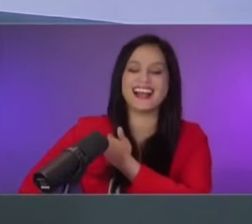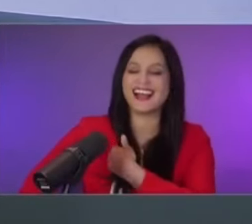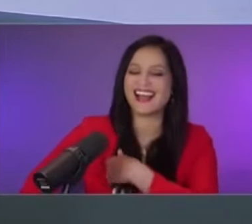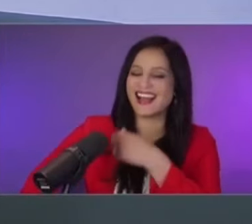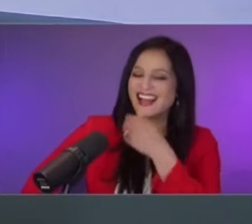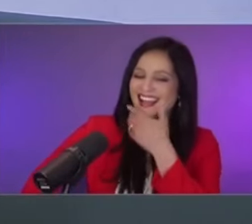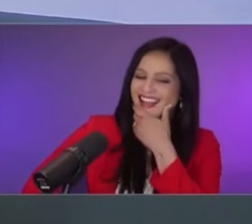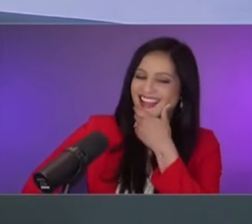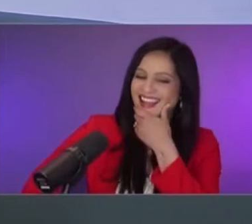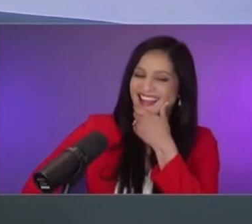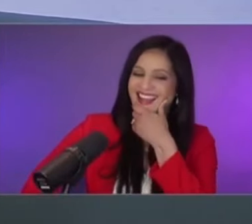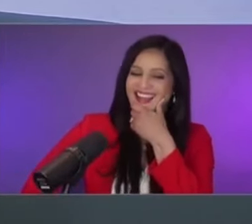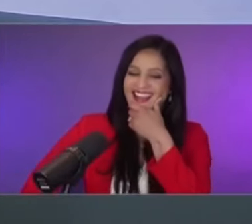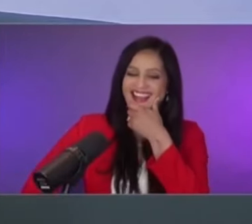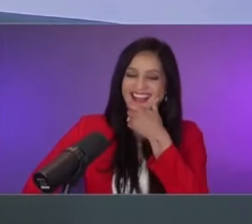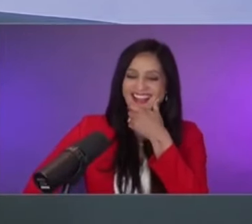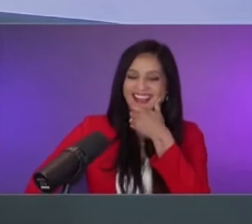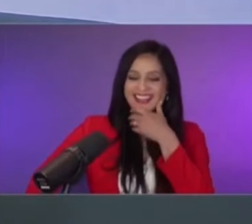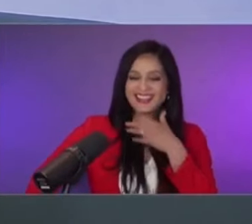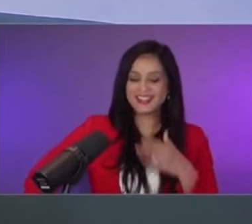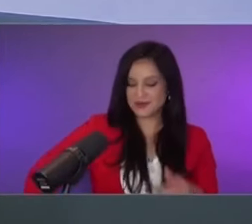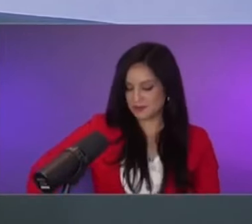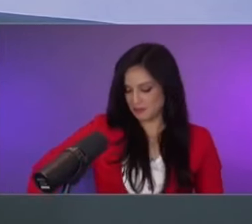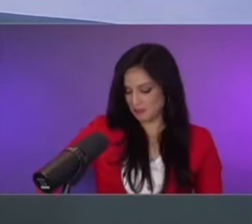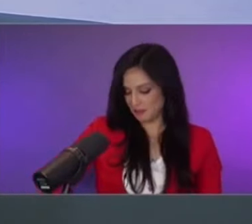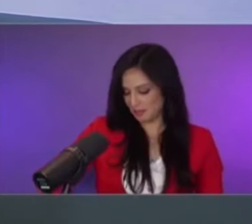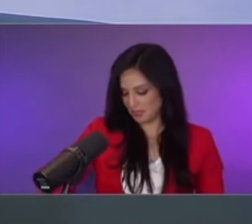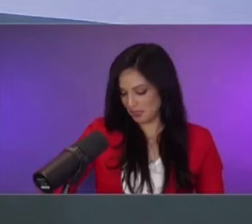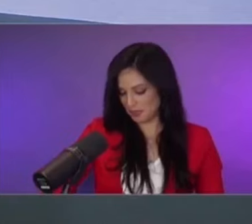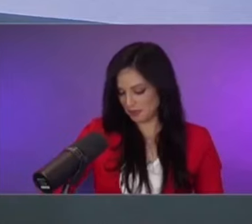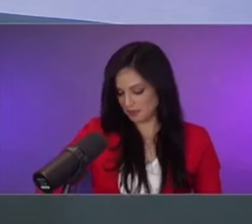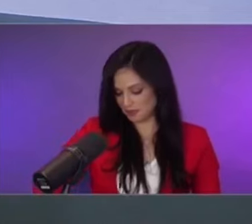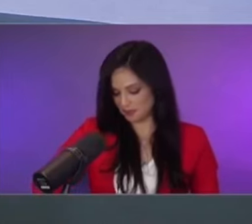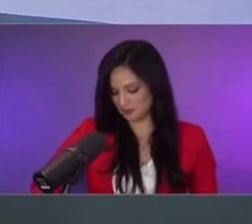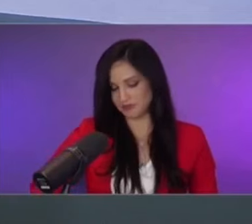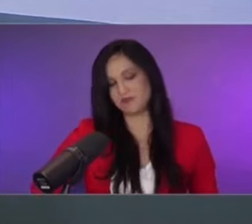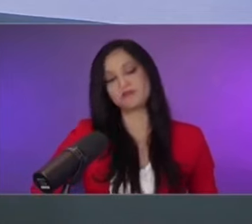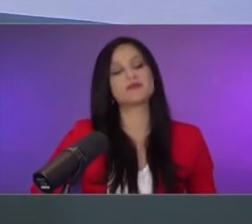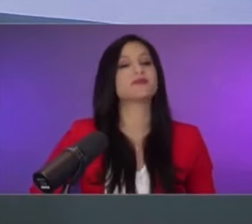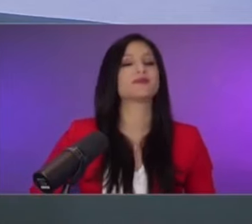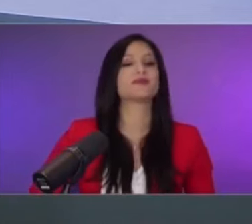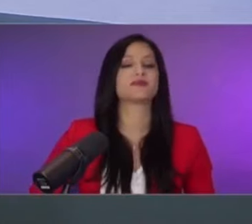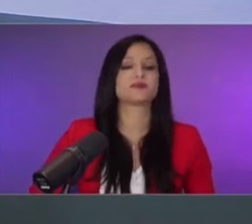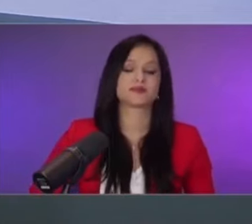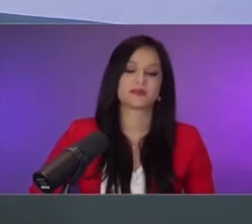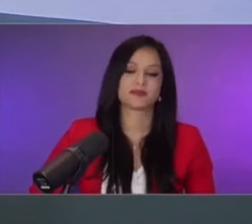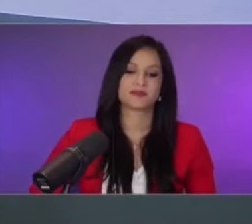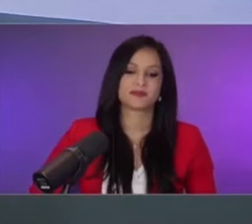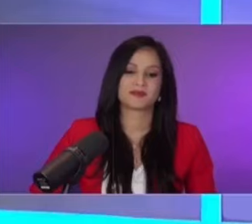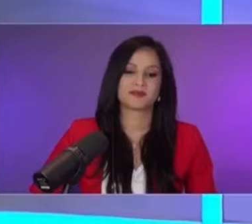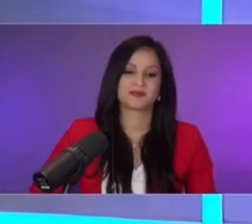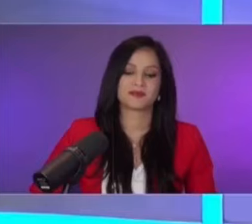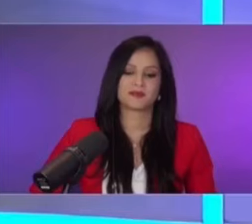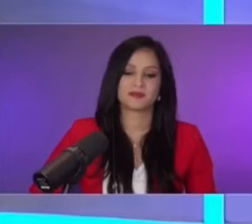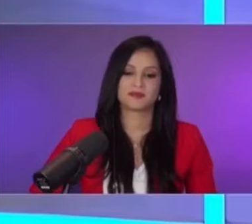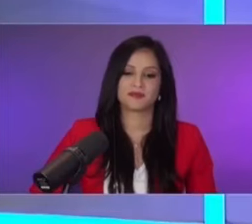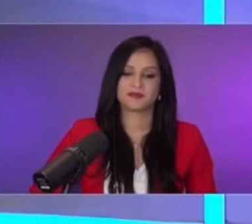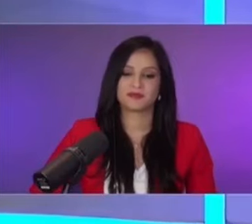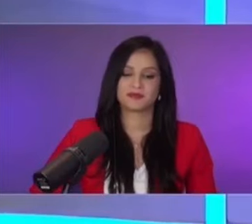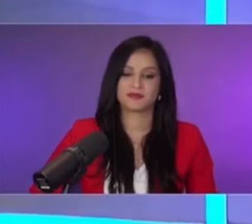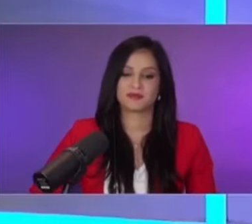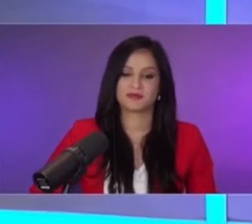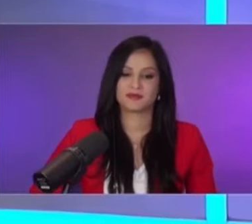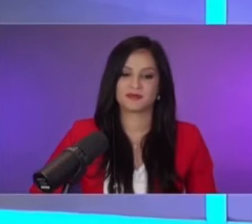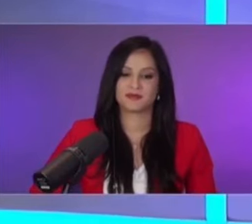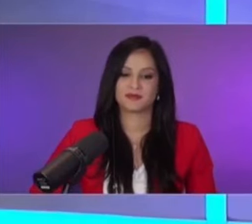Pero bueno pero gracias gracias por tanta generosidad que recib ustedes presidente cada vez que vengo por aquí de la comisión de supervisión de infraestructuras